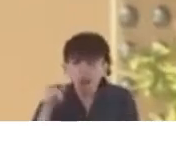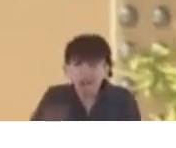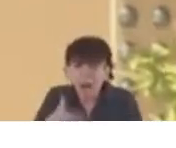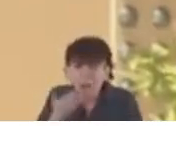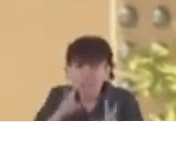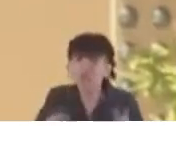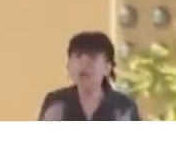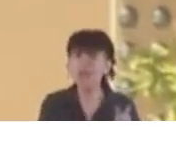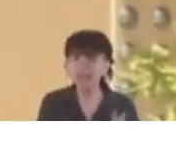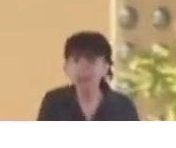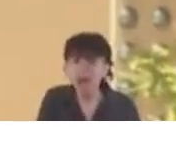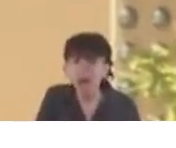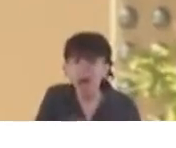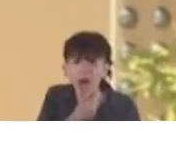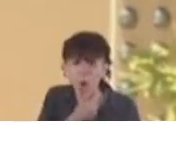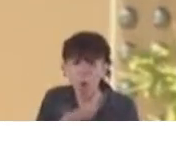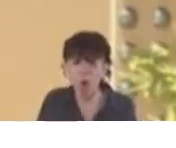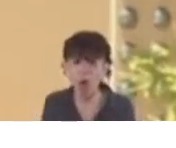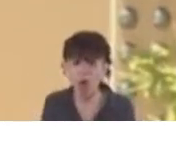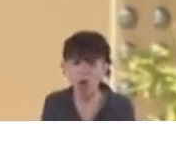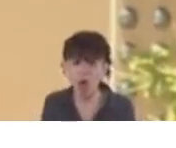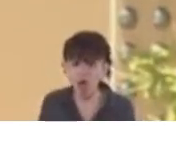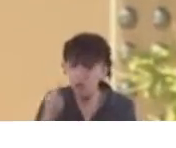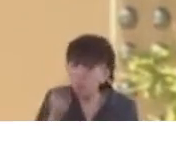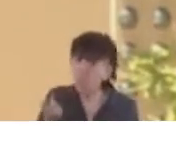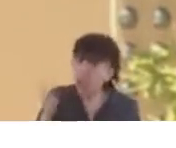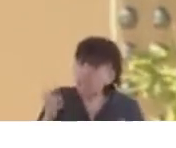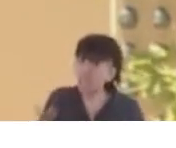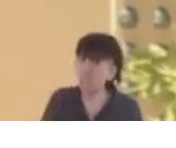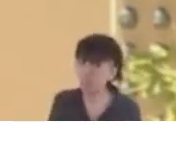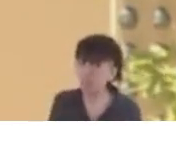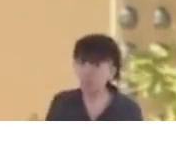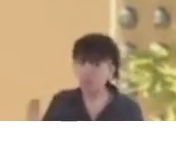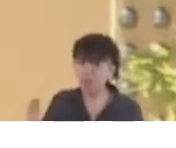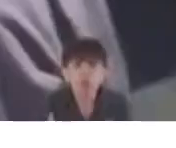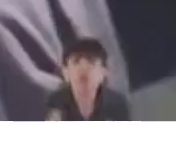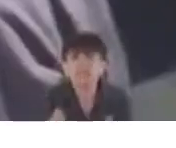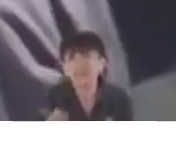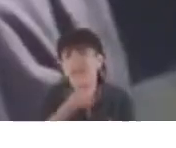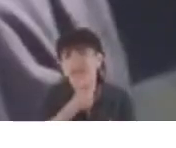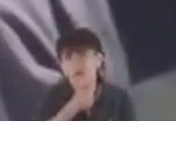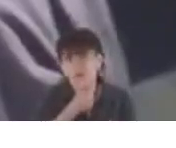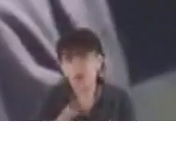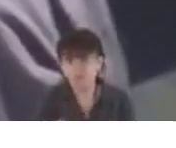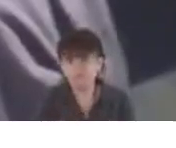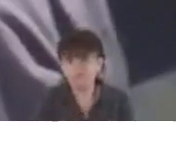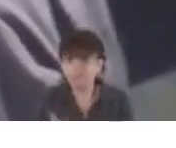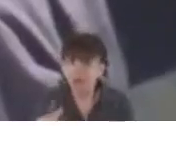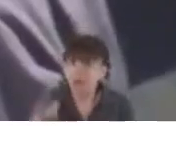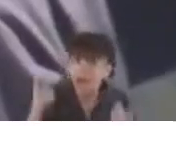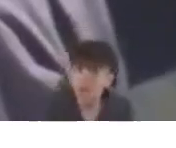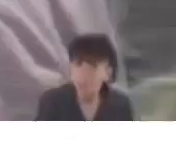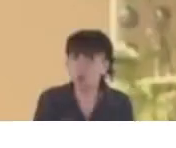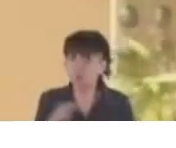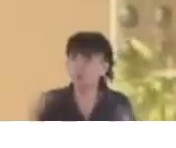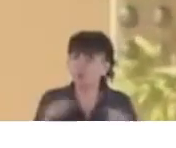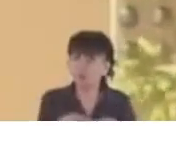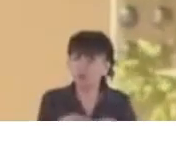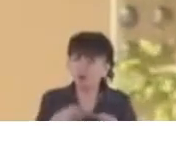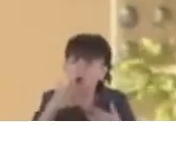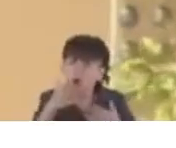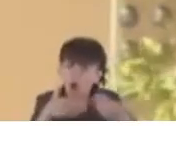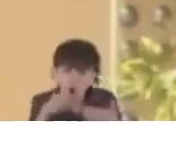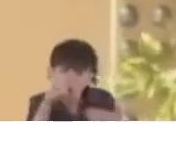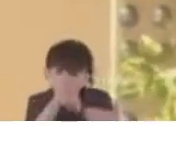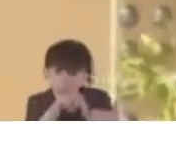debate por el federalismo y demás, iba a ser la damnificada por la decisión de la Corte. Entonces, ¿qué dijeron? Bueno, que no pierda fondos